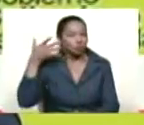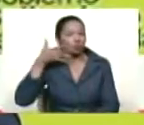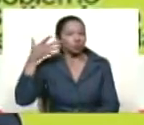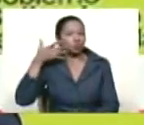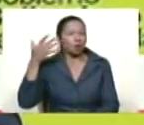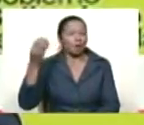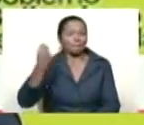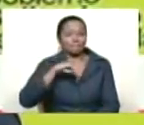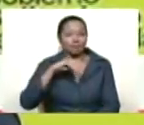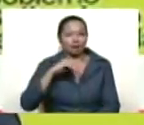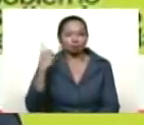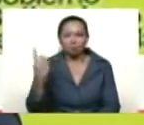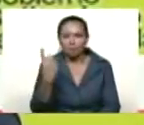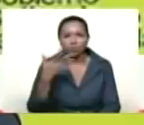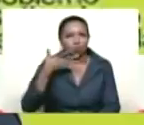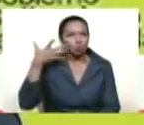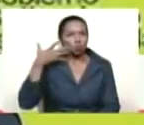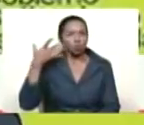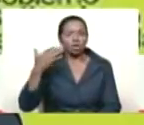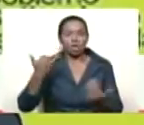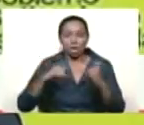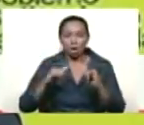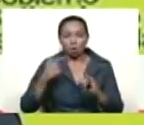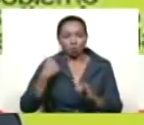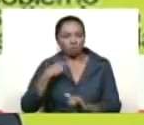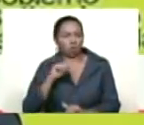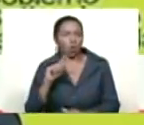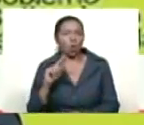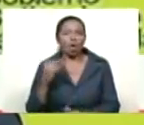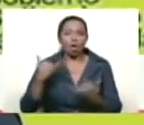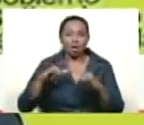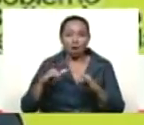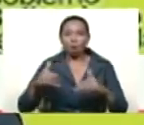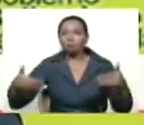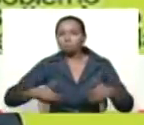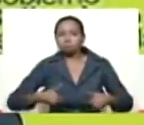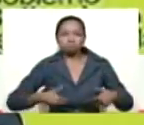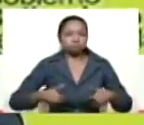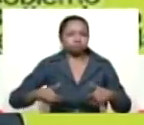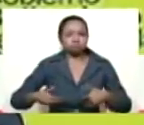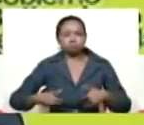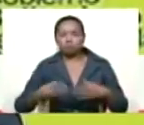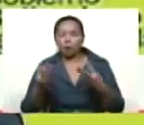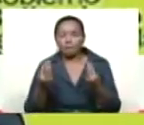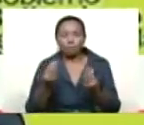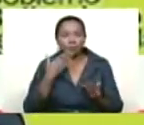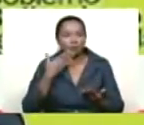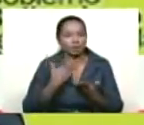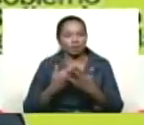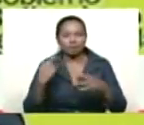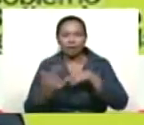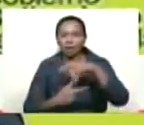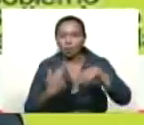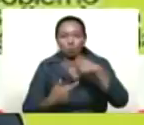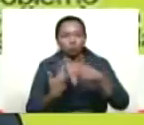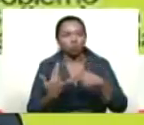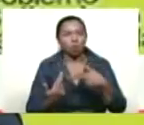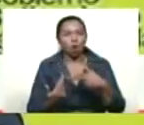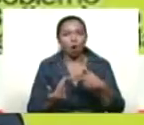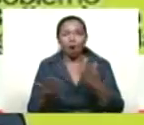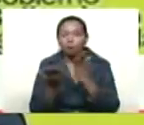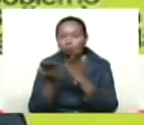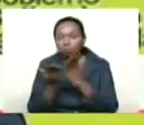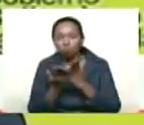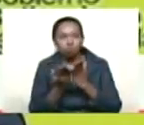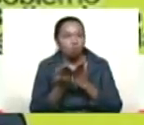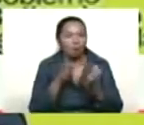no solo el orgullo de tener un hijo o una hija que con sacrificio, gracias a la revolución, estudió de